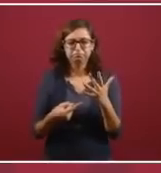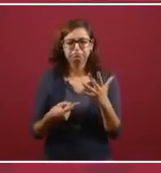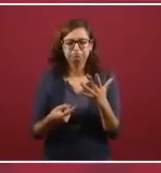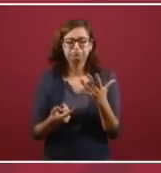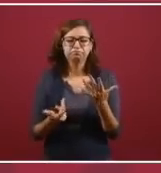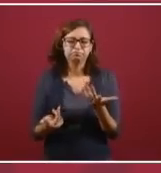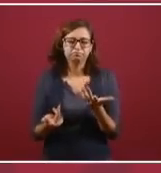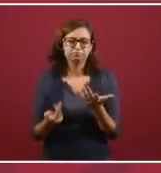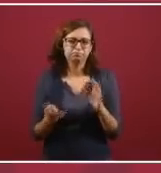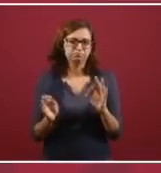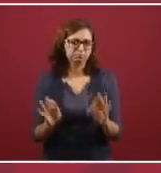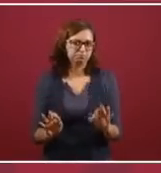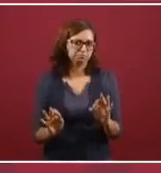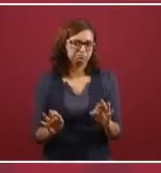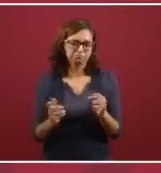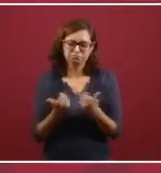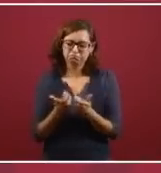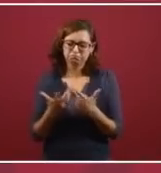mantiene bien la